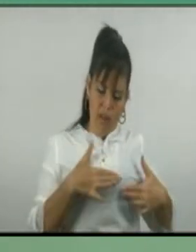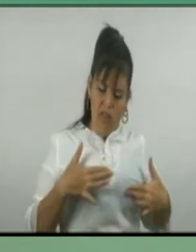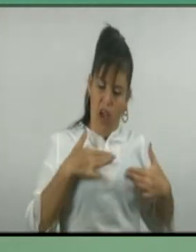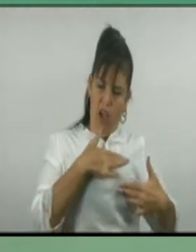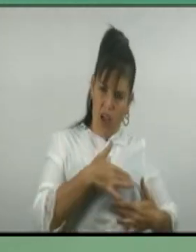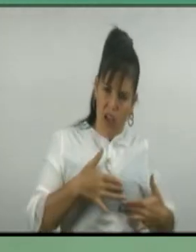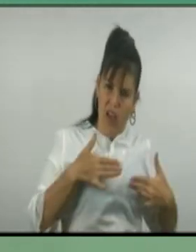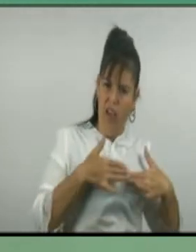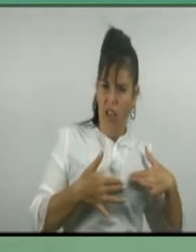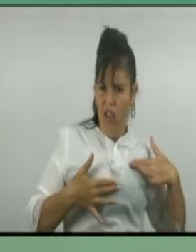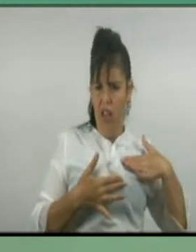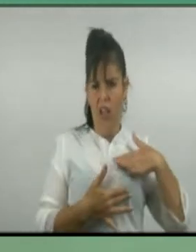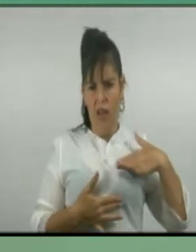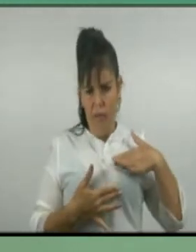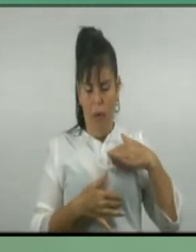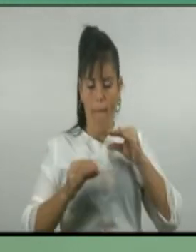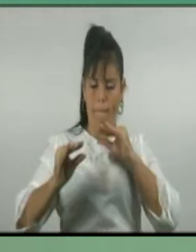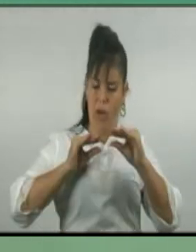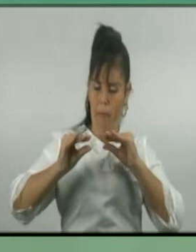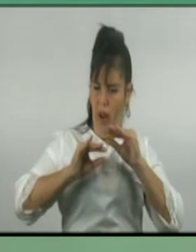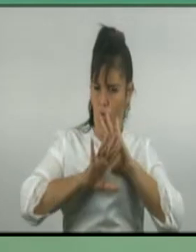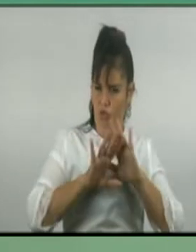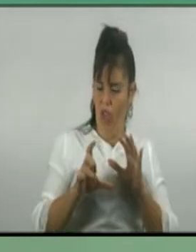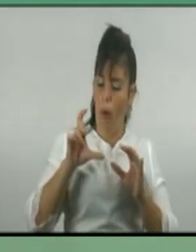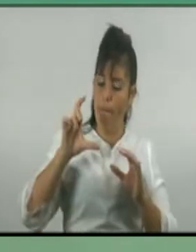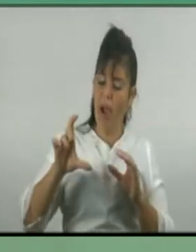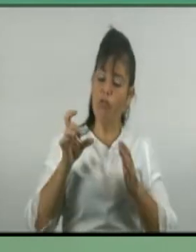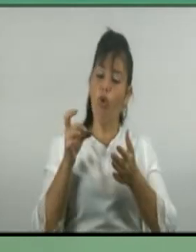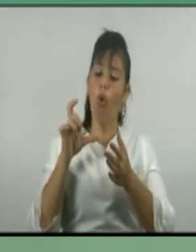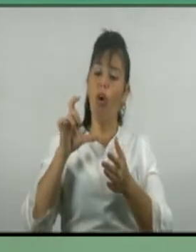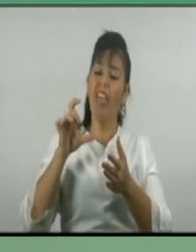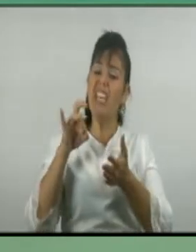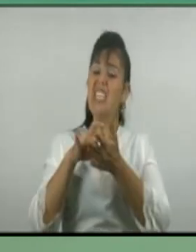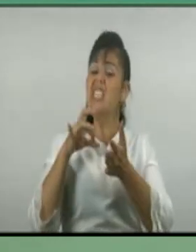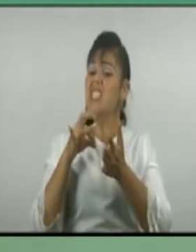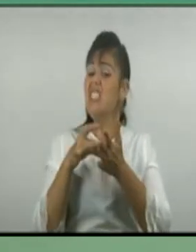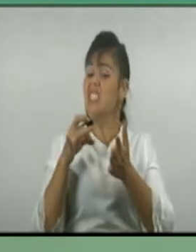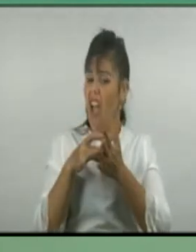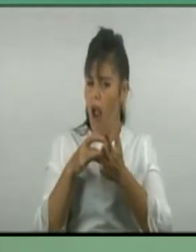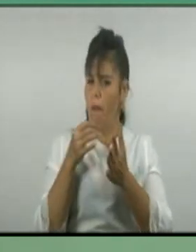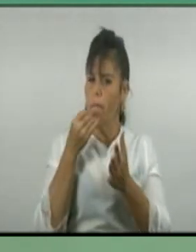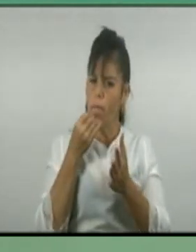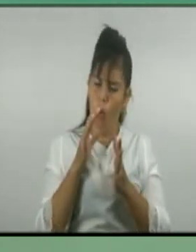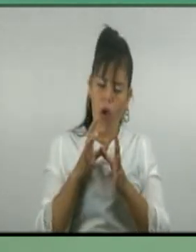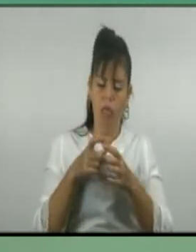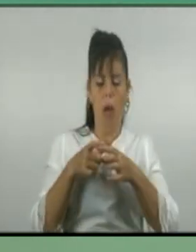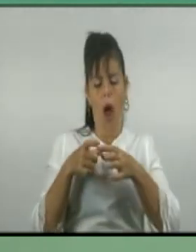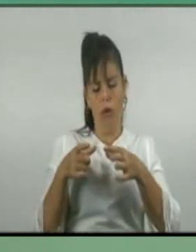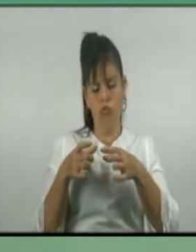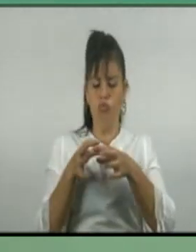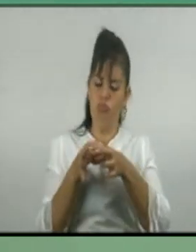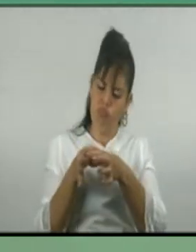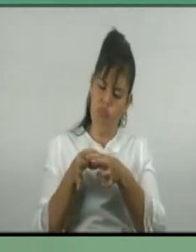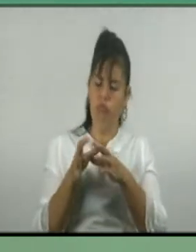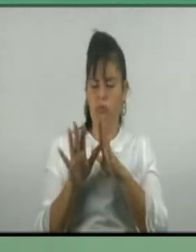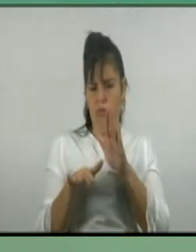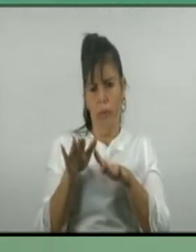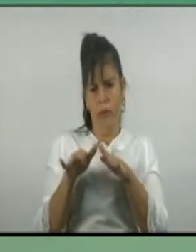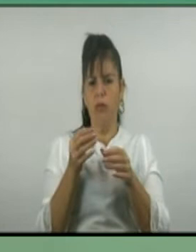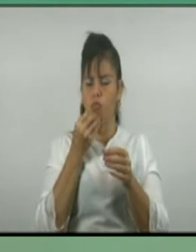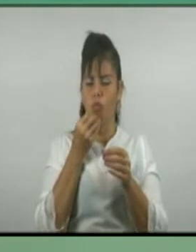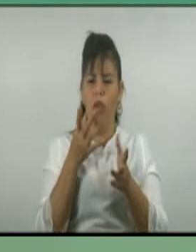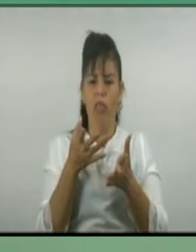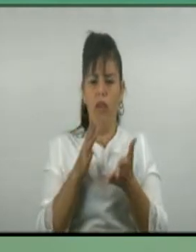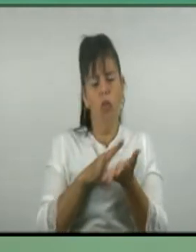debe tener preparado y esterilizado un vaso de cristal puede ser un vaso de boca ancha que le permita por